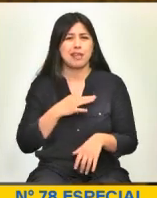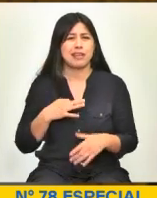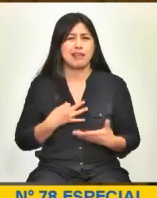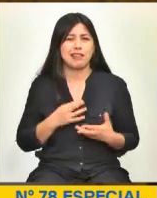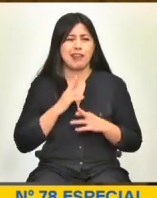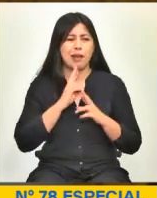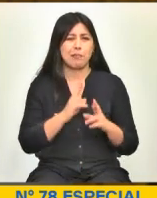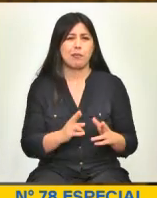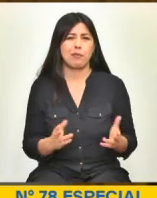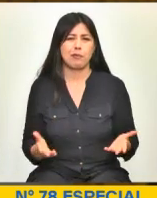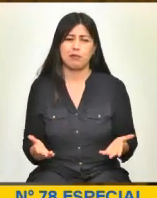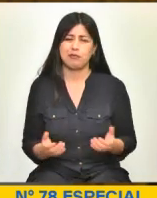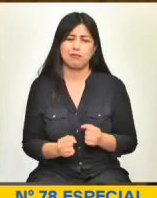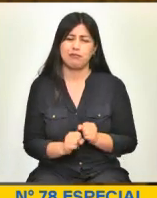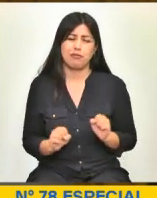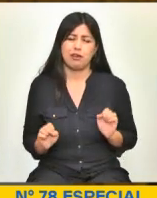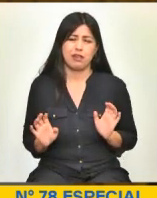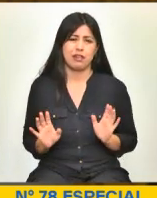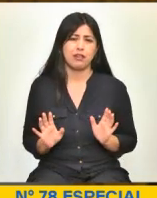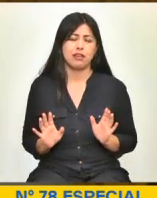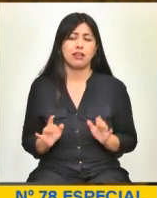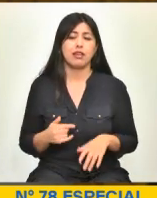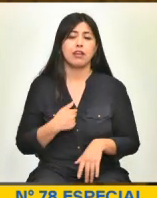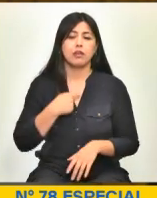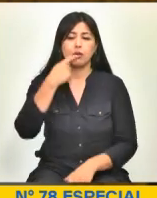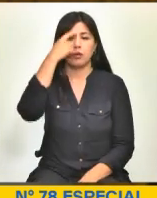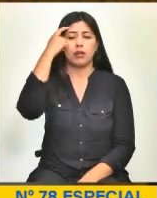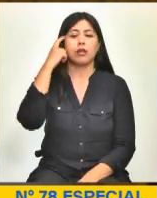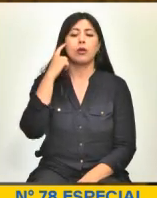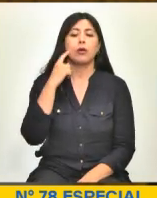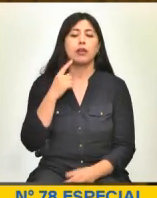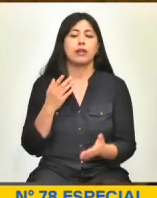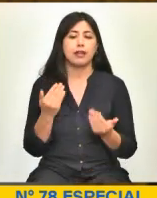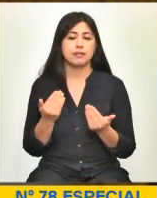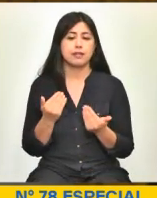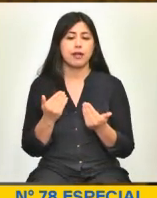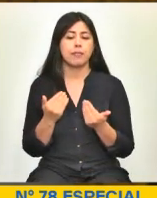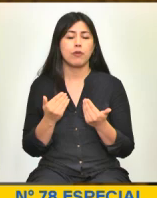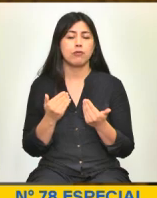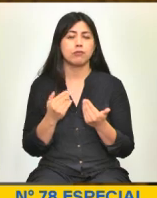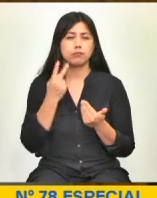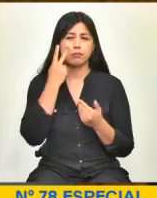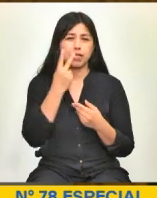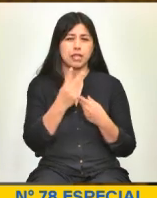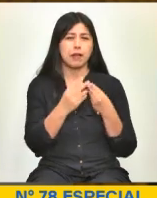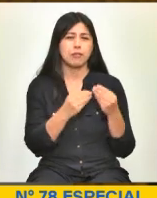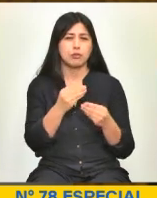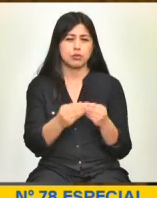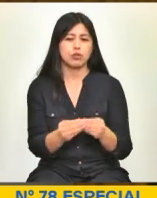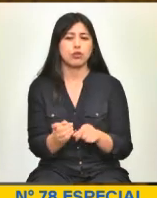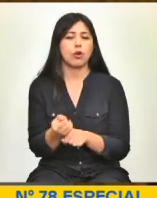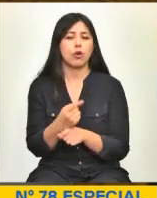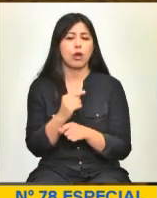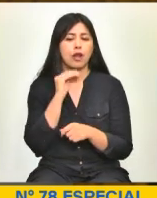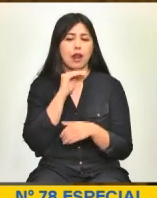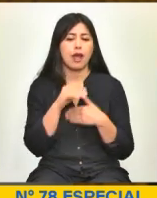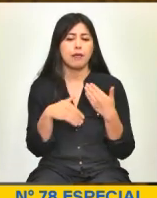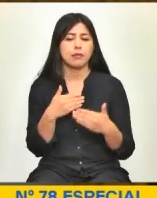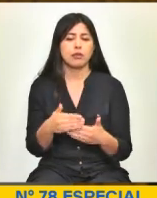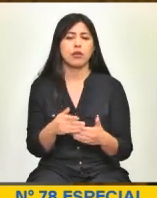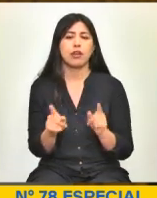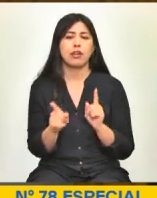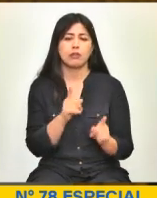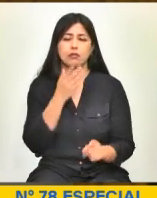No corresponde. Por lo tanto, creo que aquí tenemos que hacer revisión de procesos, acelerarlos y mejorar la